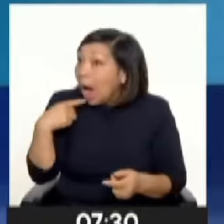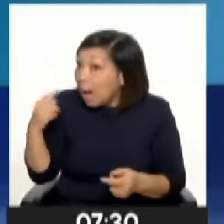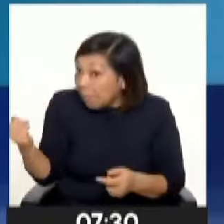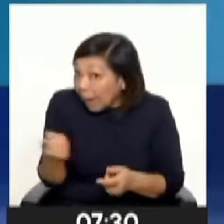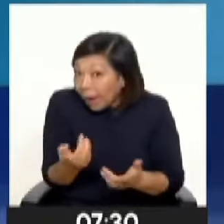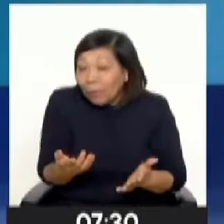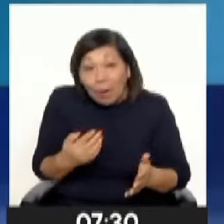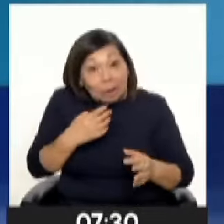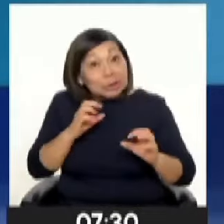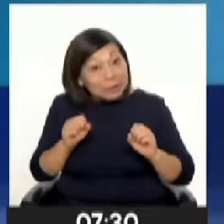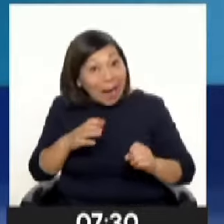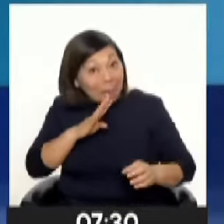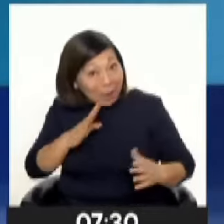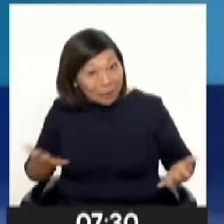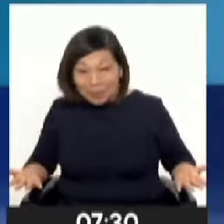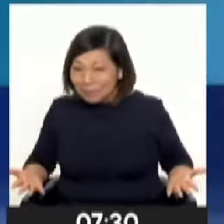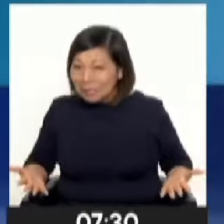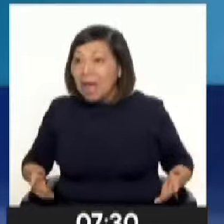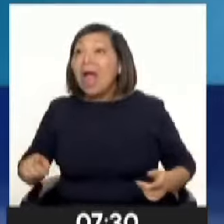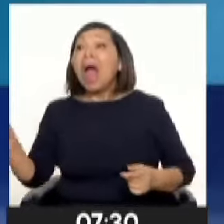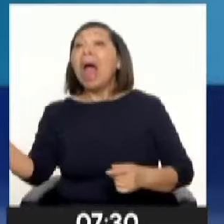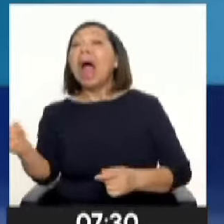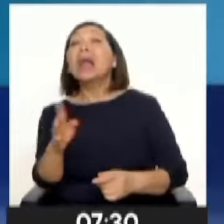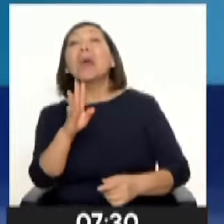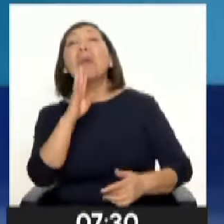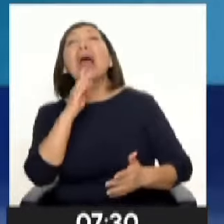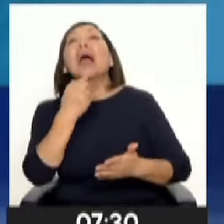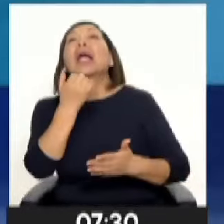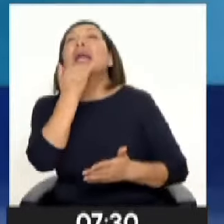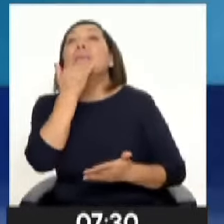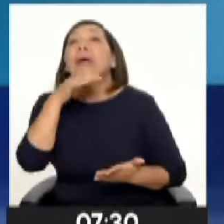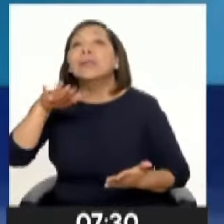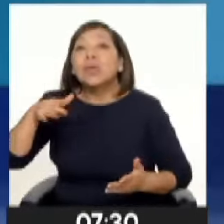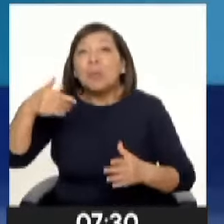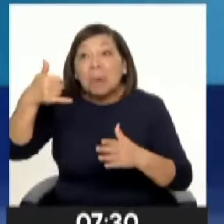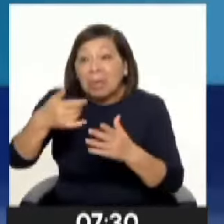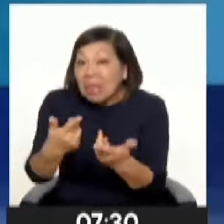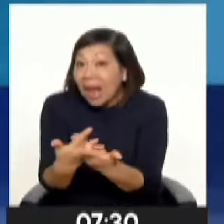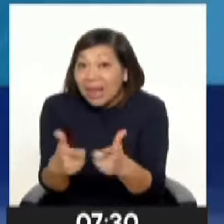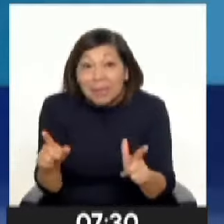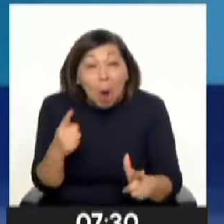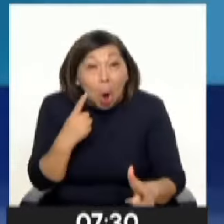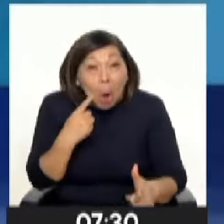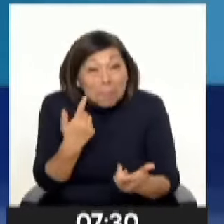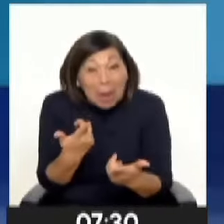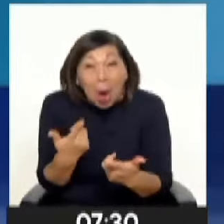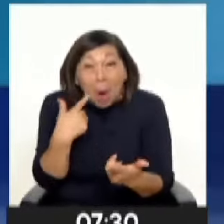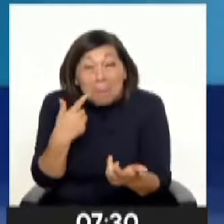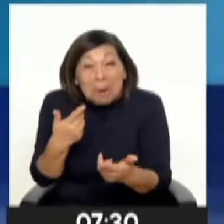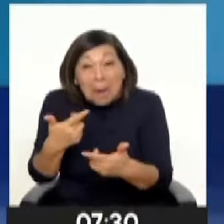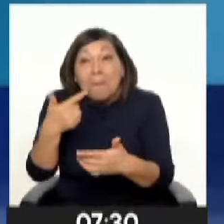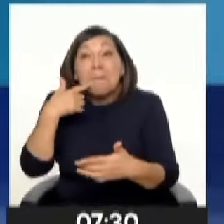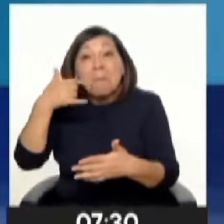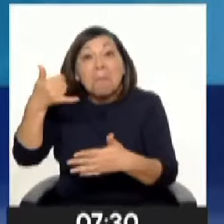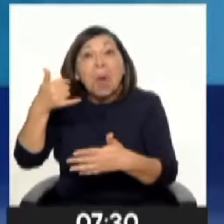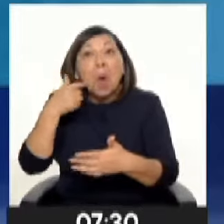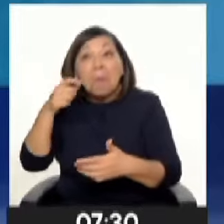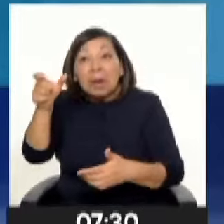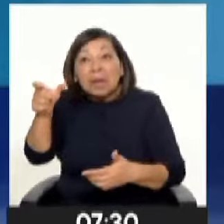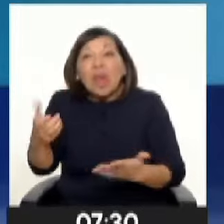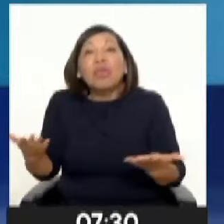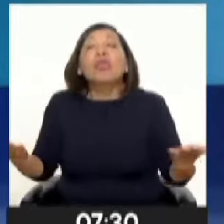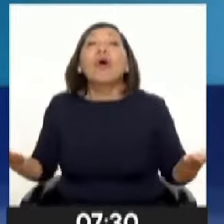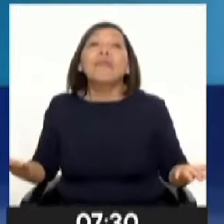a decir eso? ¿Alguien ha salido a hablar? ¿Qué ha pasado con este violador? Está libre aparentemente. ¿Dónde está la justicia? Por eso hablo